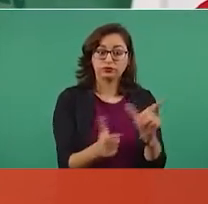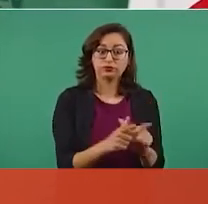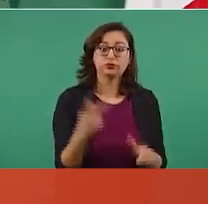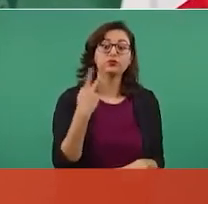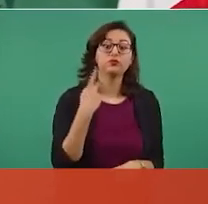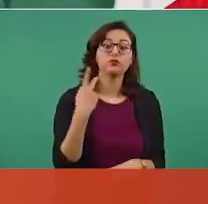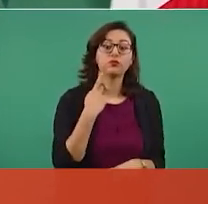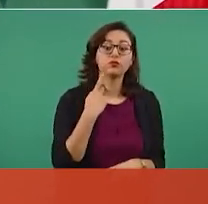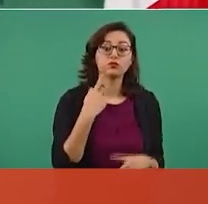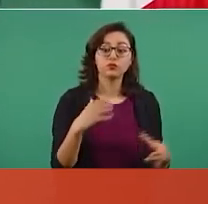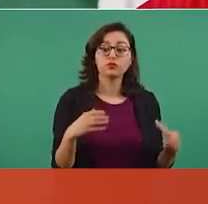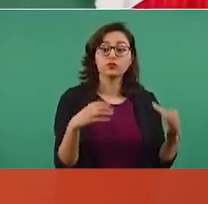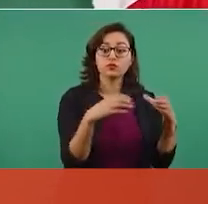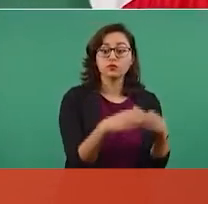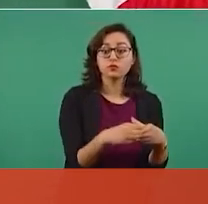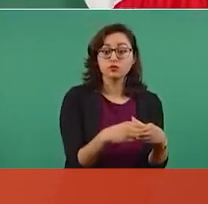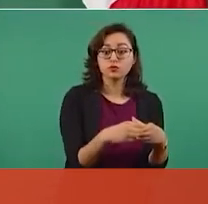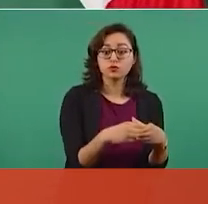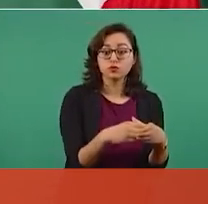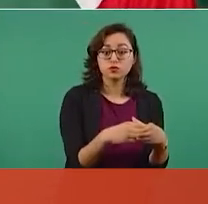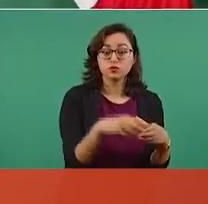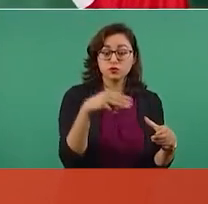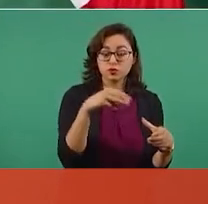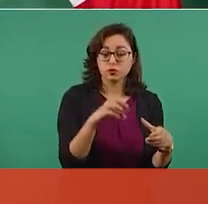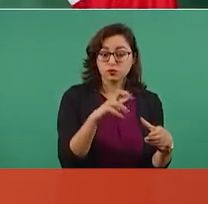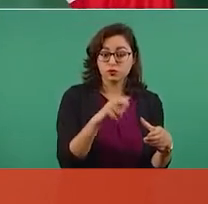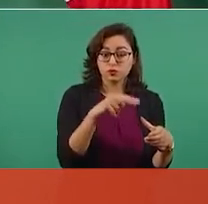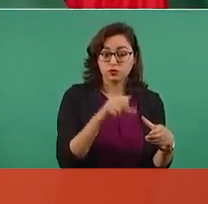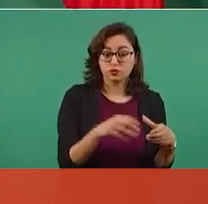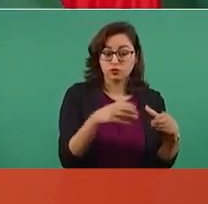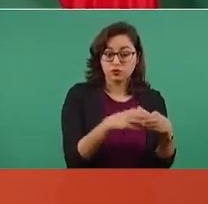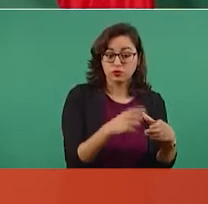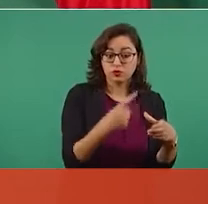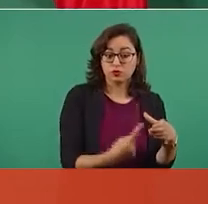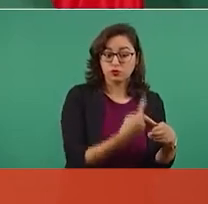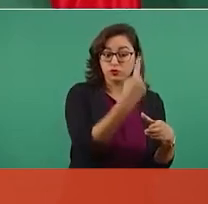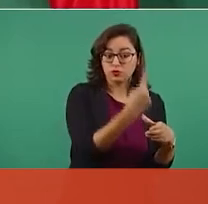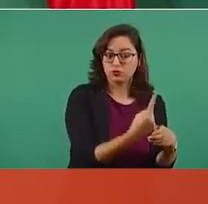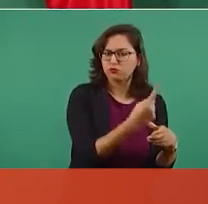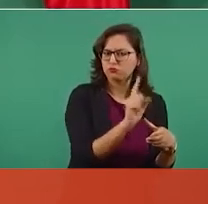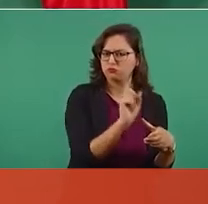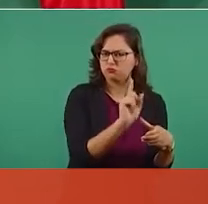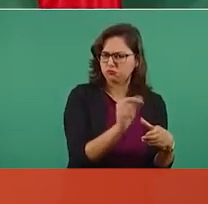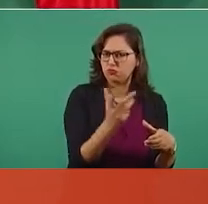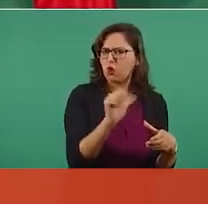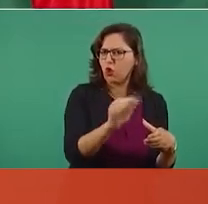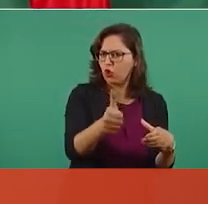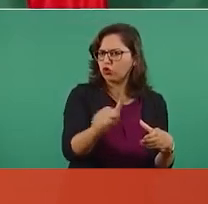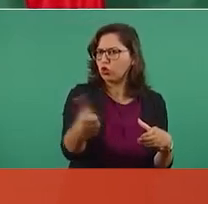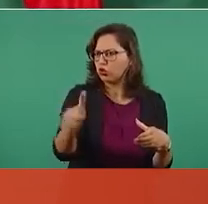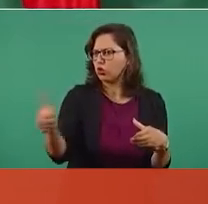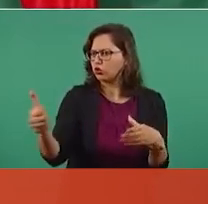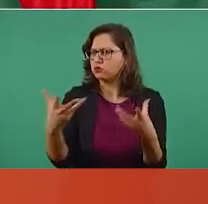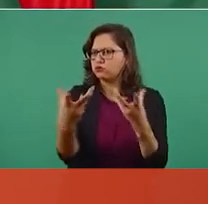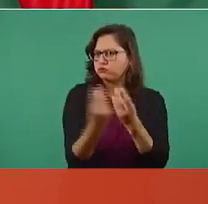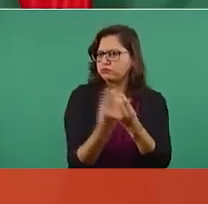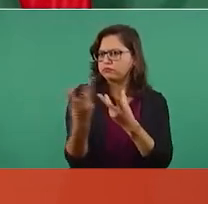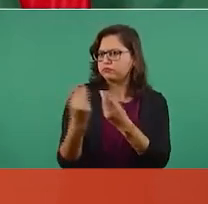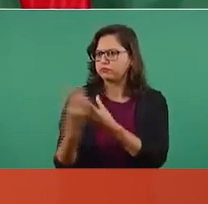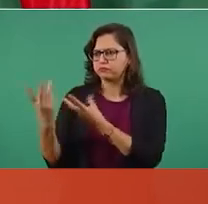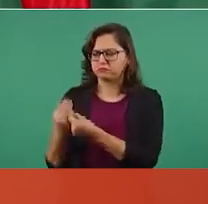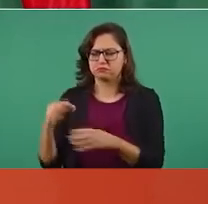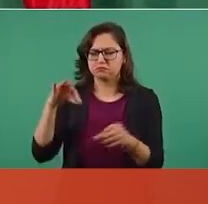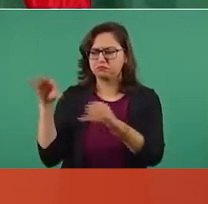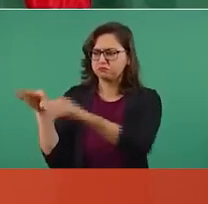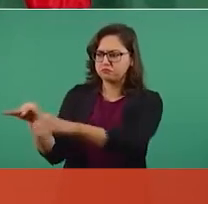el Movimiento de Transformación, sino hubieron otros partidos que estuvieron de acuerdo. Y